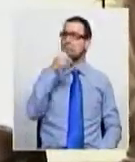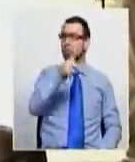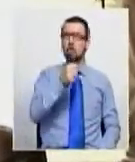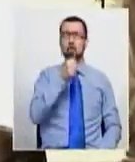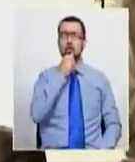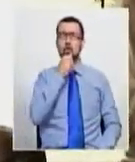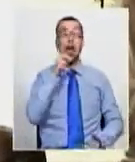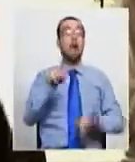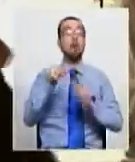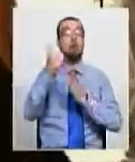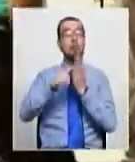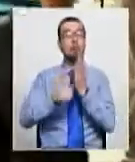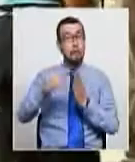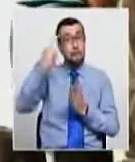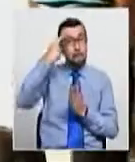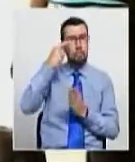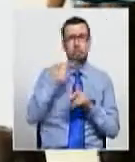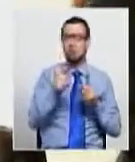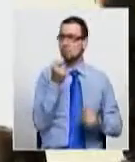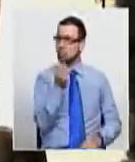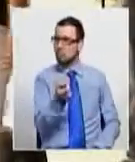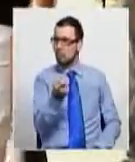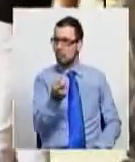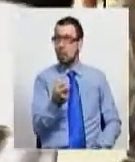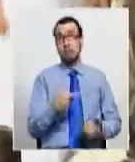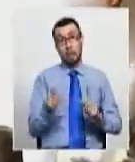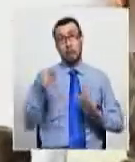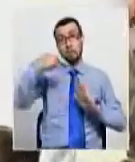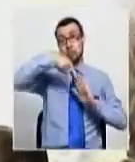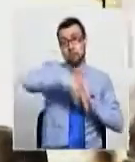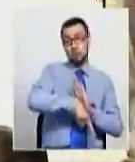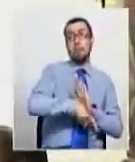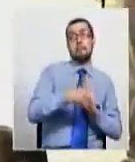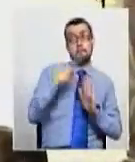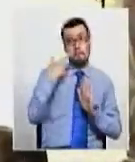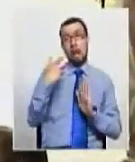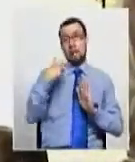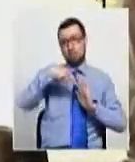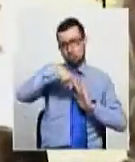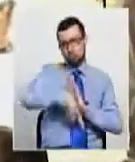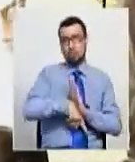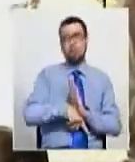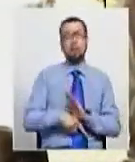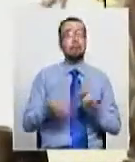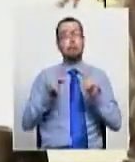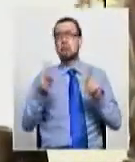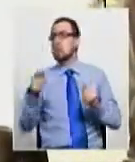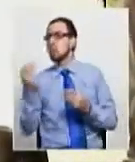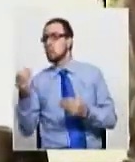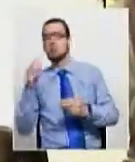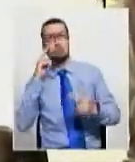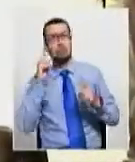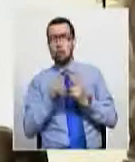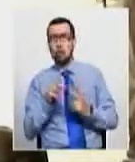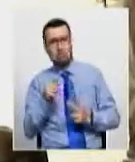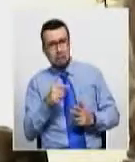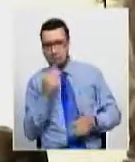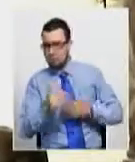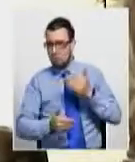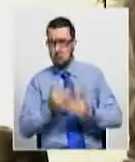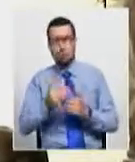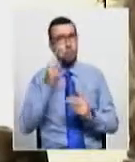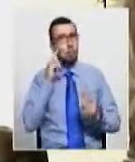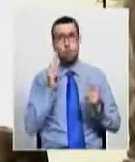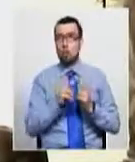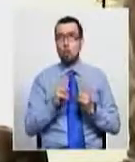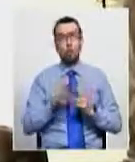algunos programas de opinión pero muy pocos y pienso que se debe profundizar más porque la gente creo que no conoce que es el proceso pienso